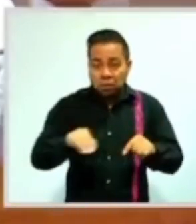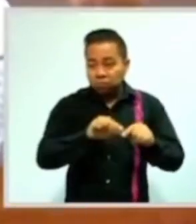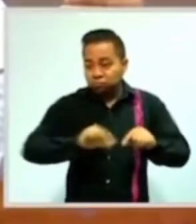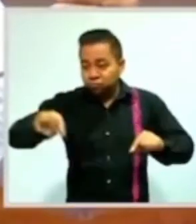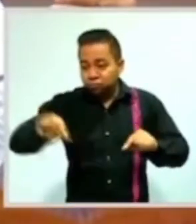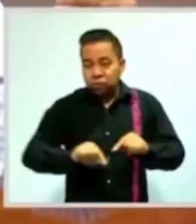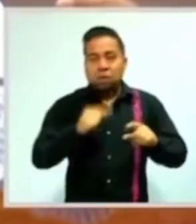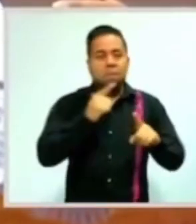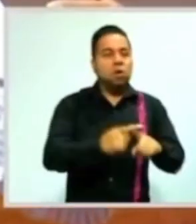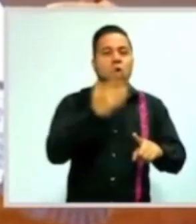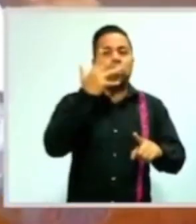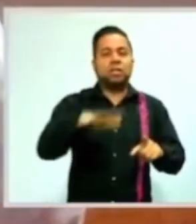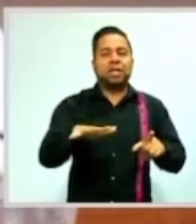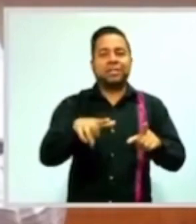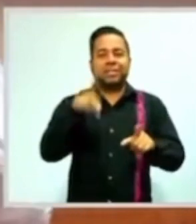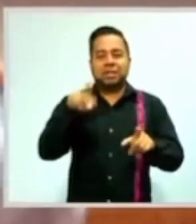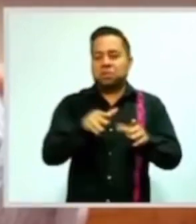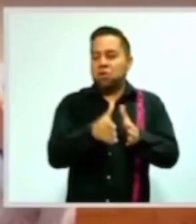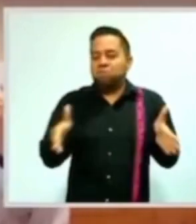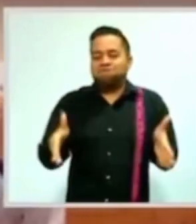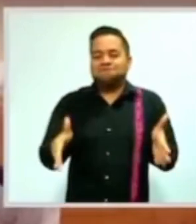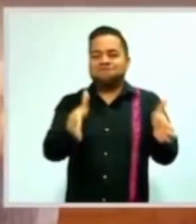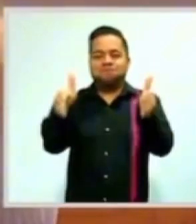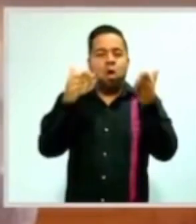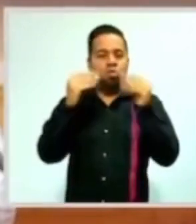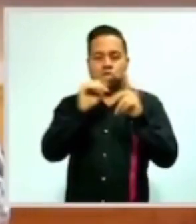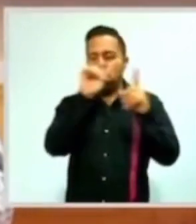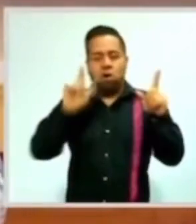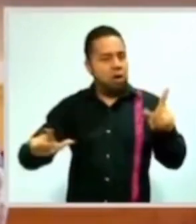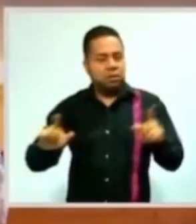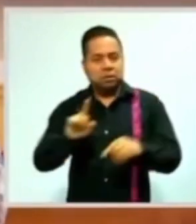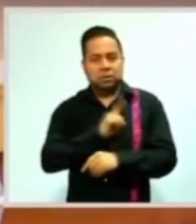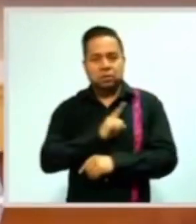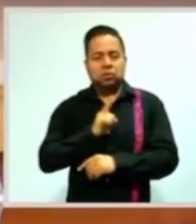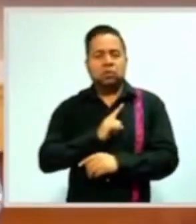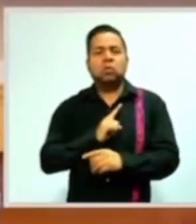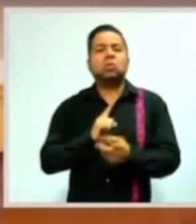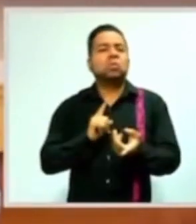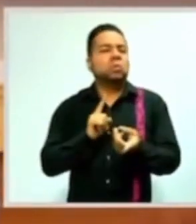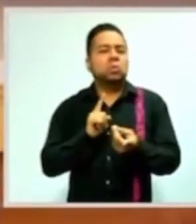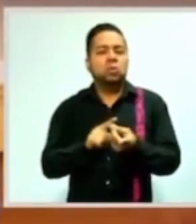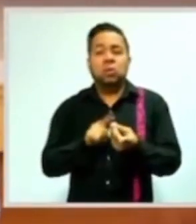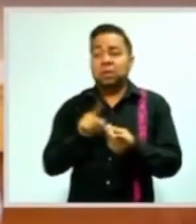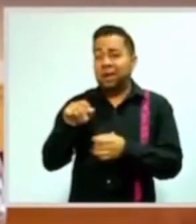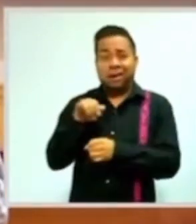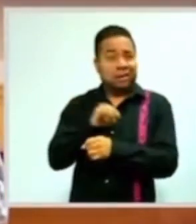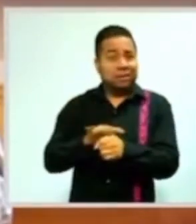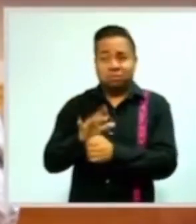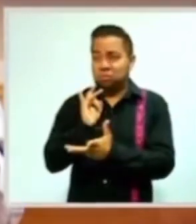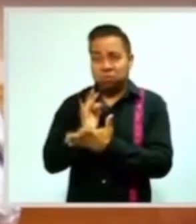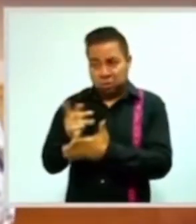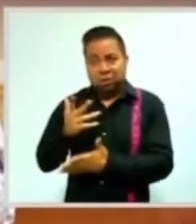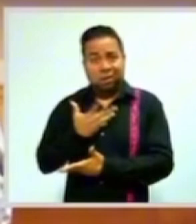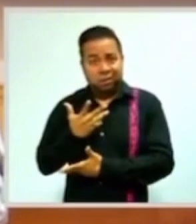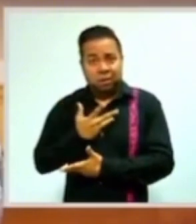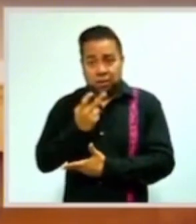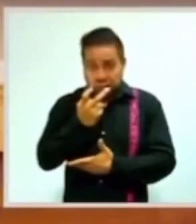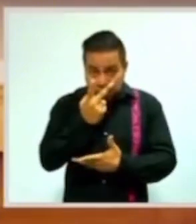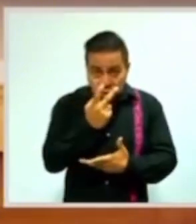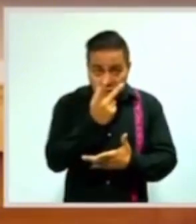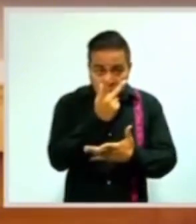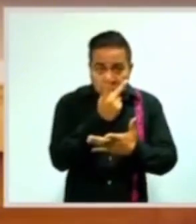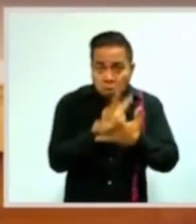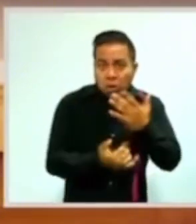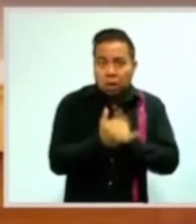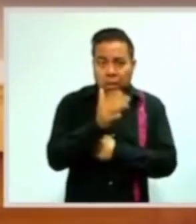por 10 kilómetros de ancho, no existe en el país. Solamente va a existir en el Istmo de Tehuantepec. No es un proyecto de